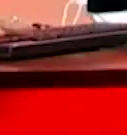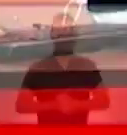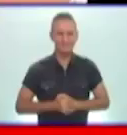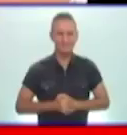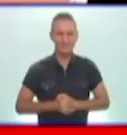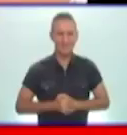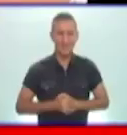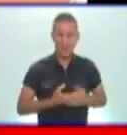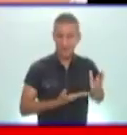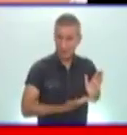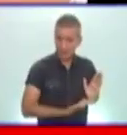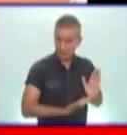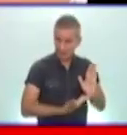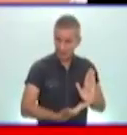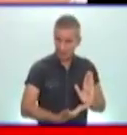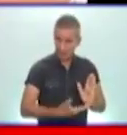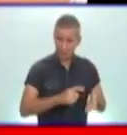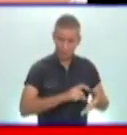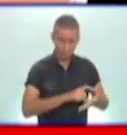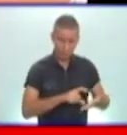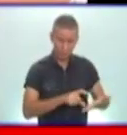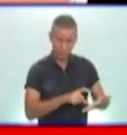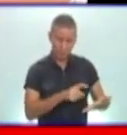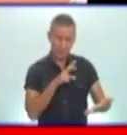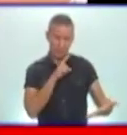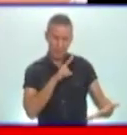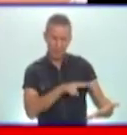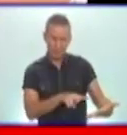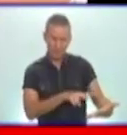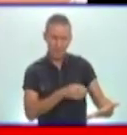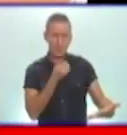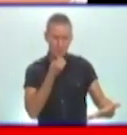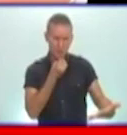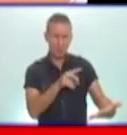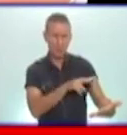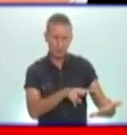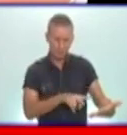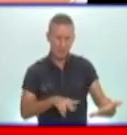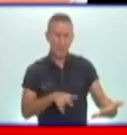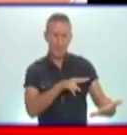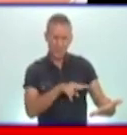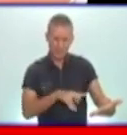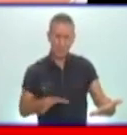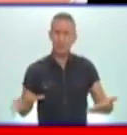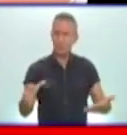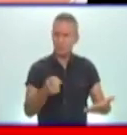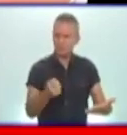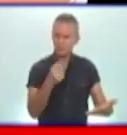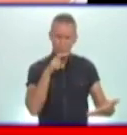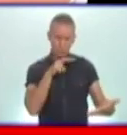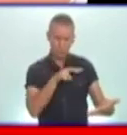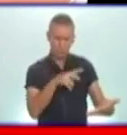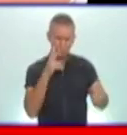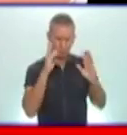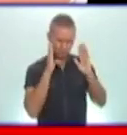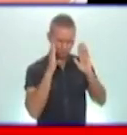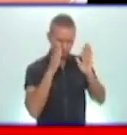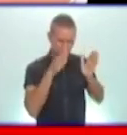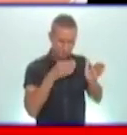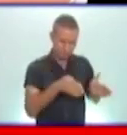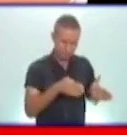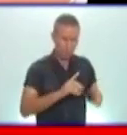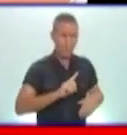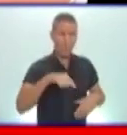Voy a presentar un texto para que ustedes lo lean. Vamos a leerlo todos con mucha atención, puesto que una vez terminada